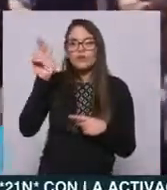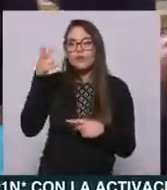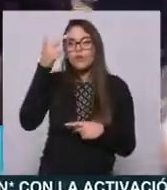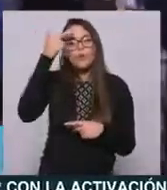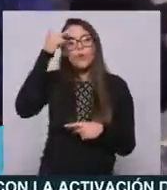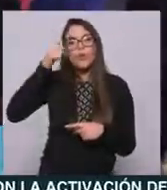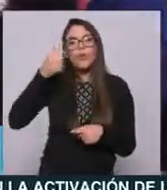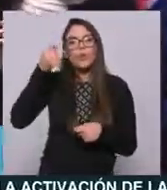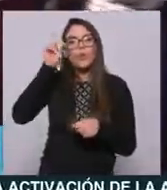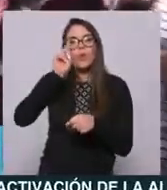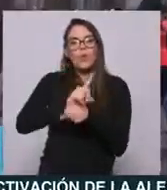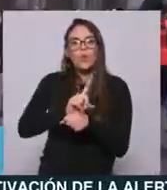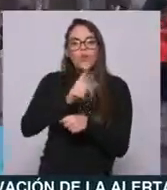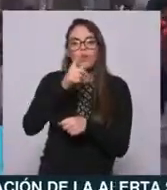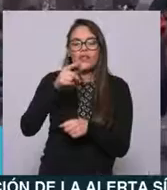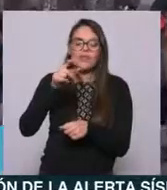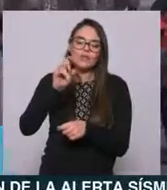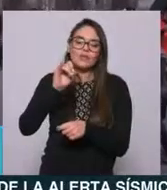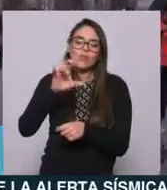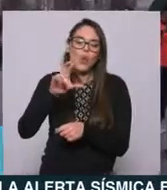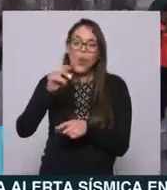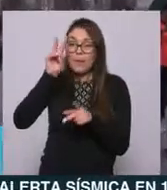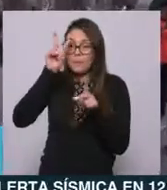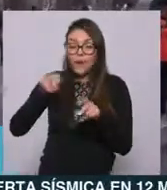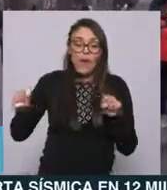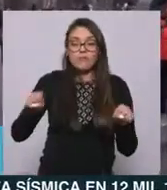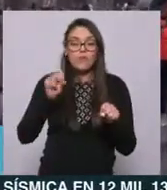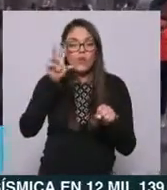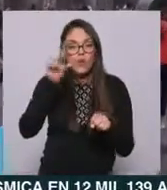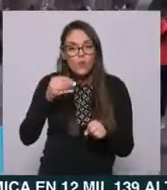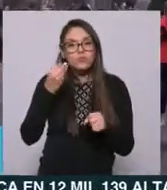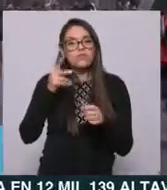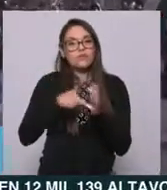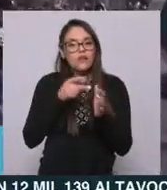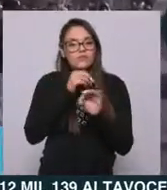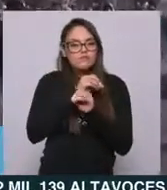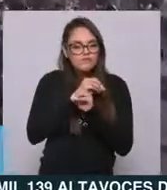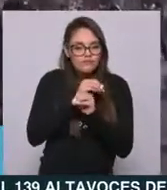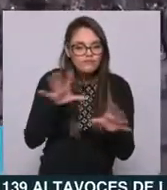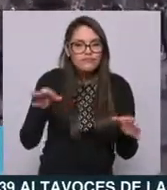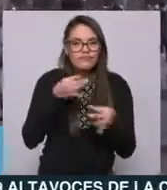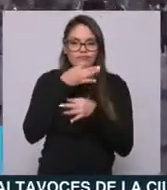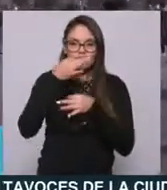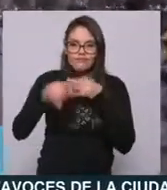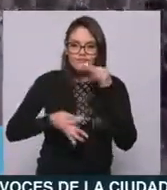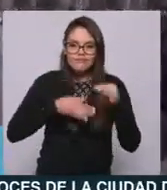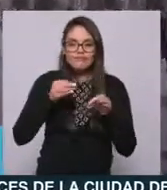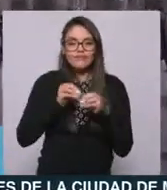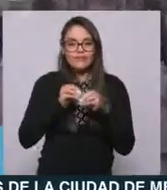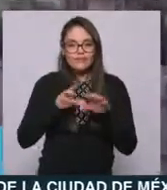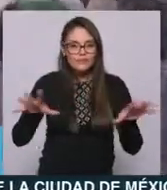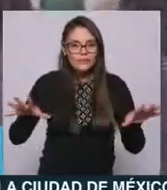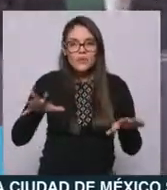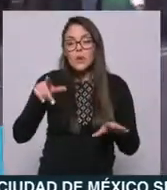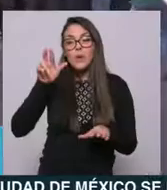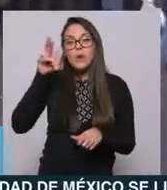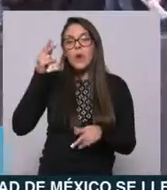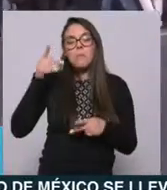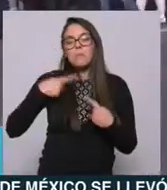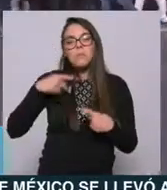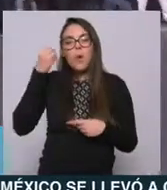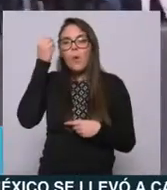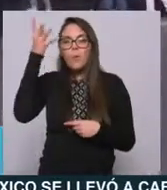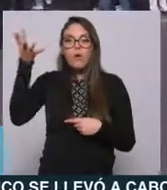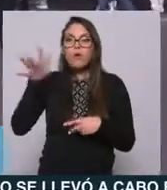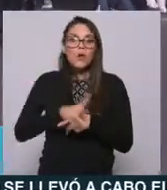pesar de que llevábamos días, te digo, difundiendo a través de los medios de comunicación que íbamos a tener este ejercicio el día de hoy.